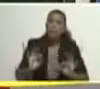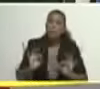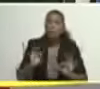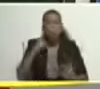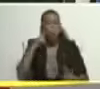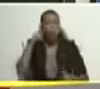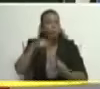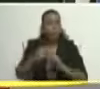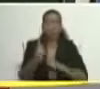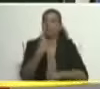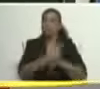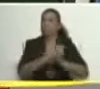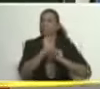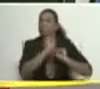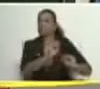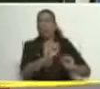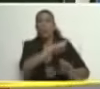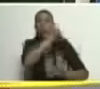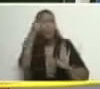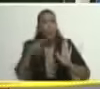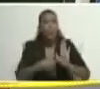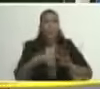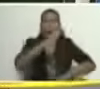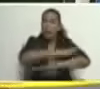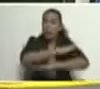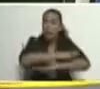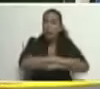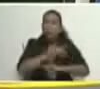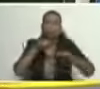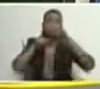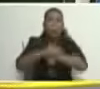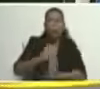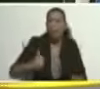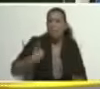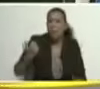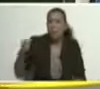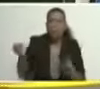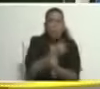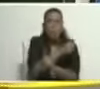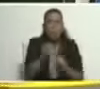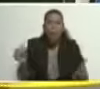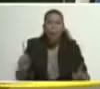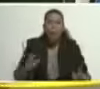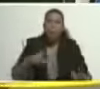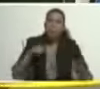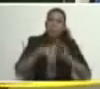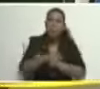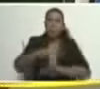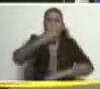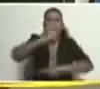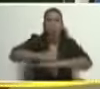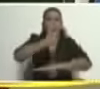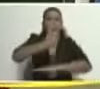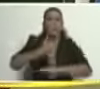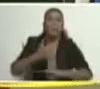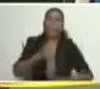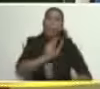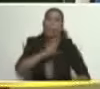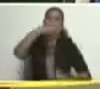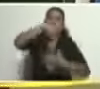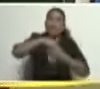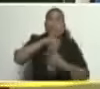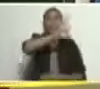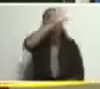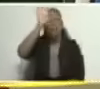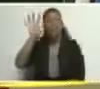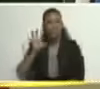que condenamos y repudiamos todo acto de intervención, de agresión e injerencias en los asuntos internos